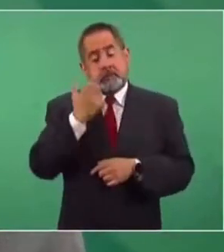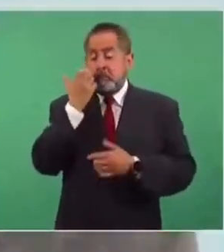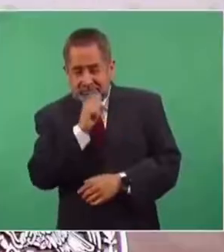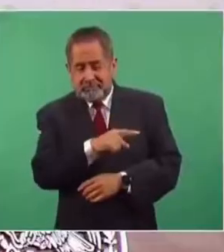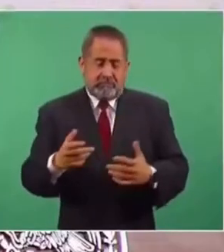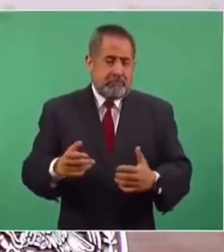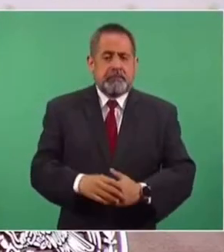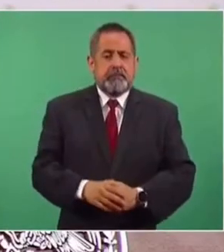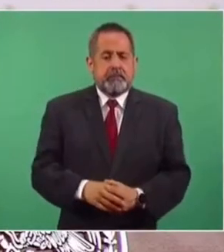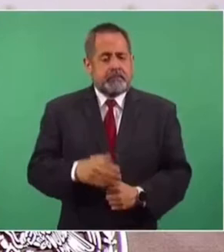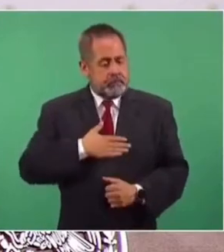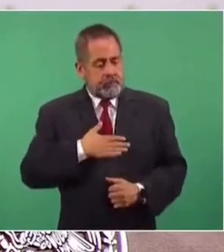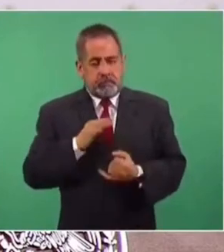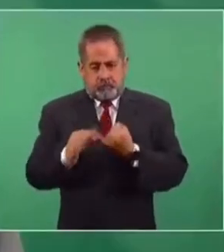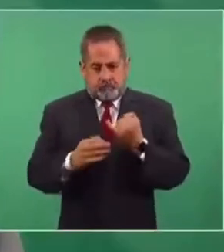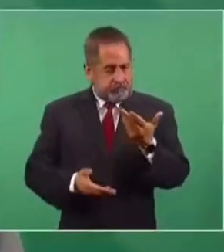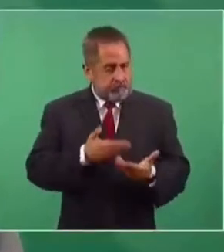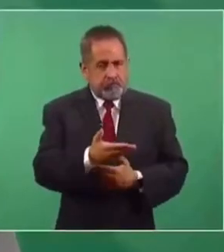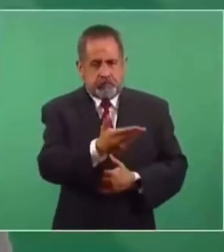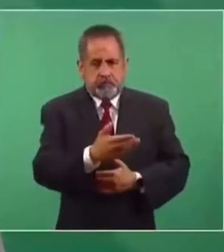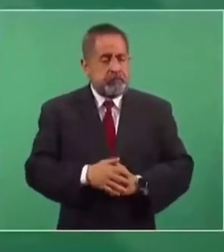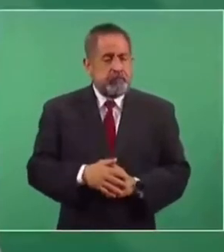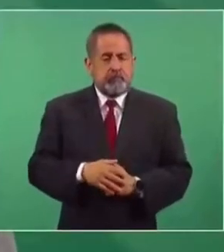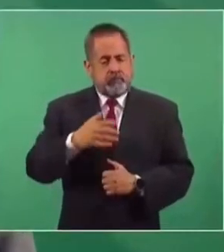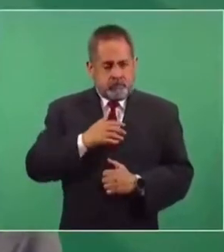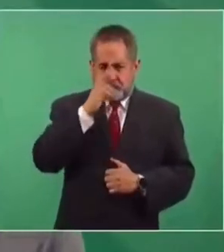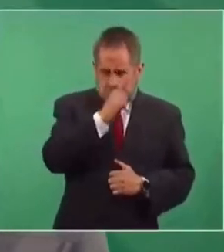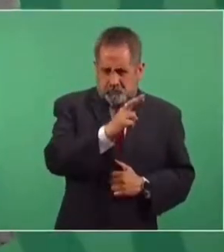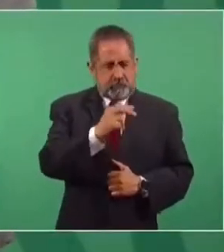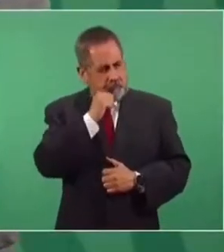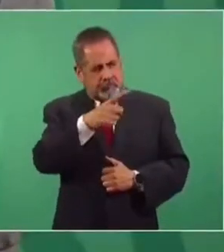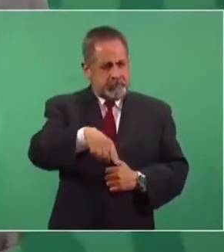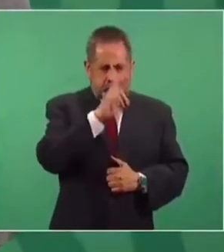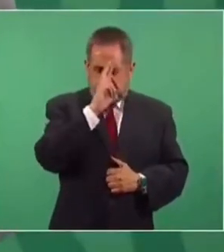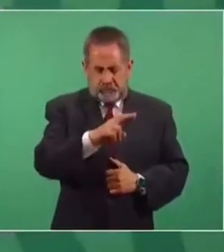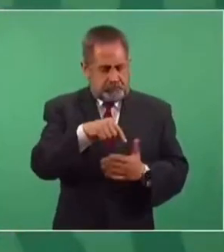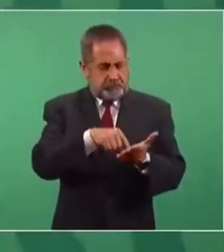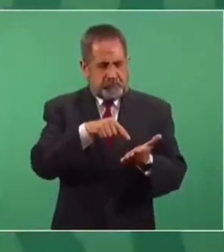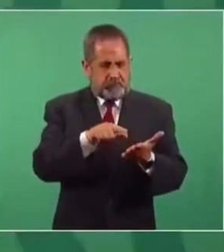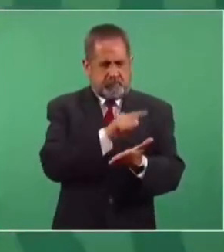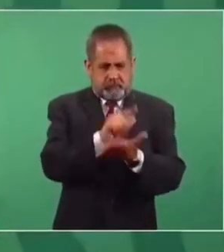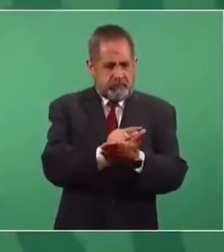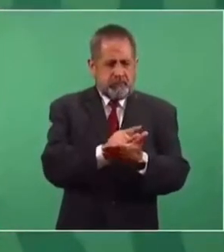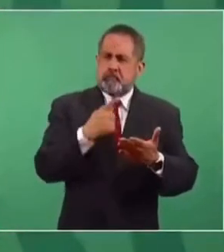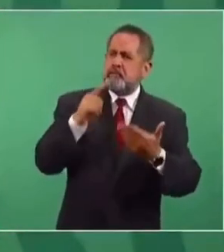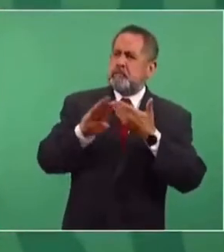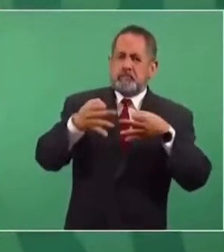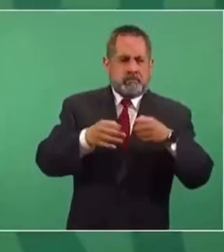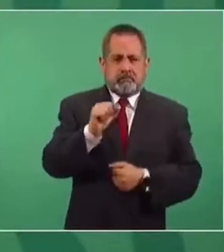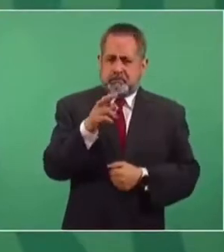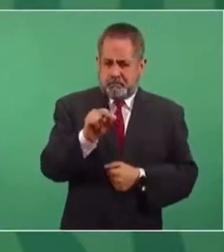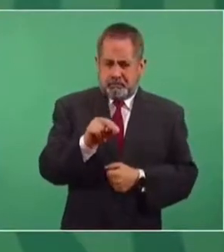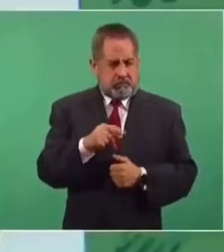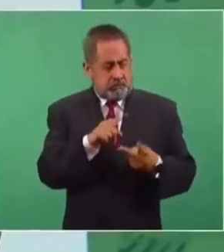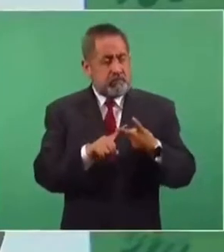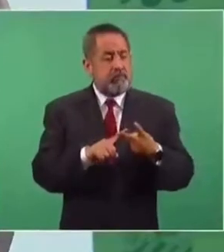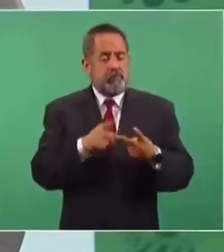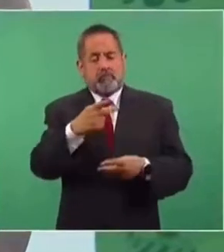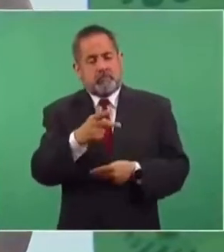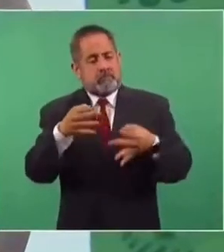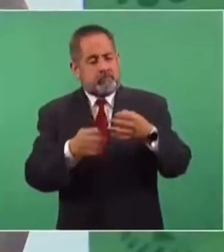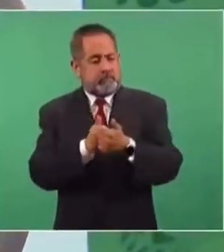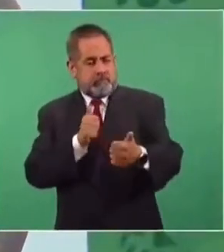Derecho. Le expreso para finalizar que así como respeto y respetaré siempre la aplicación del derecho de amparo y la independencia del Poder